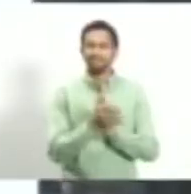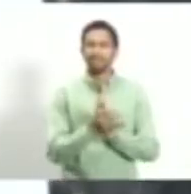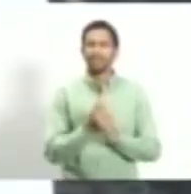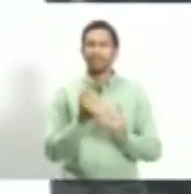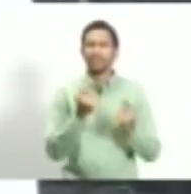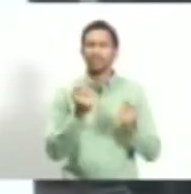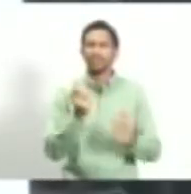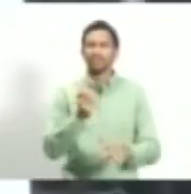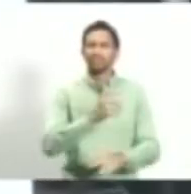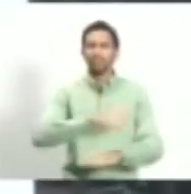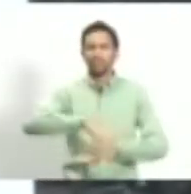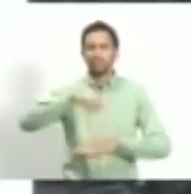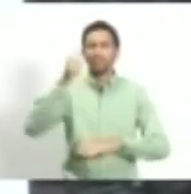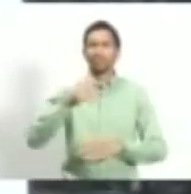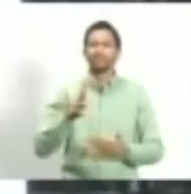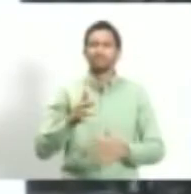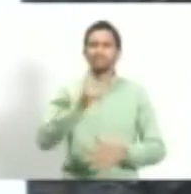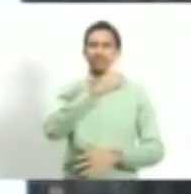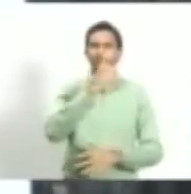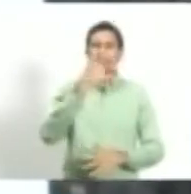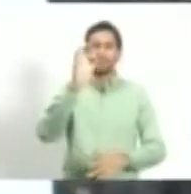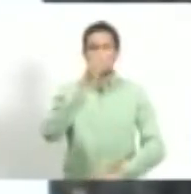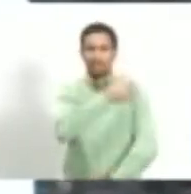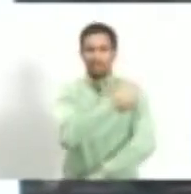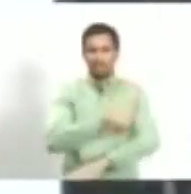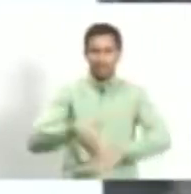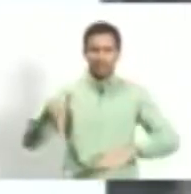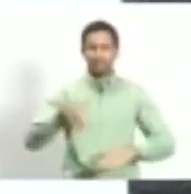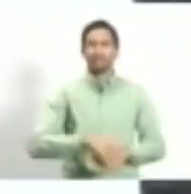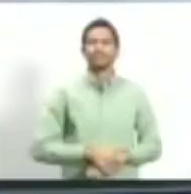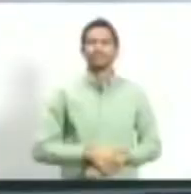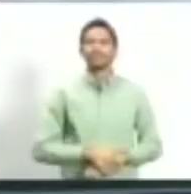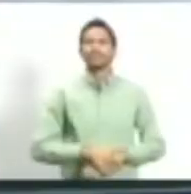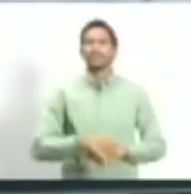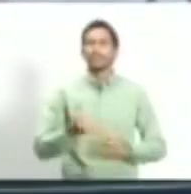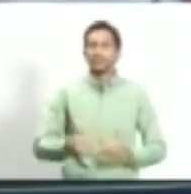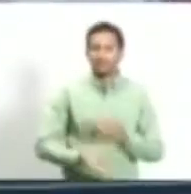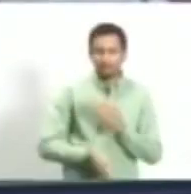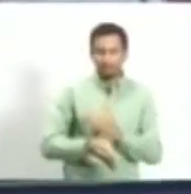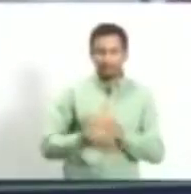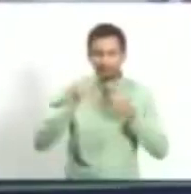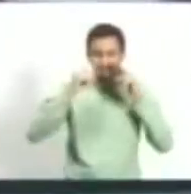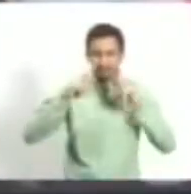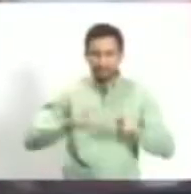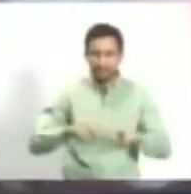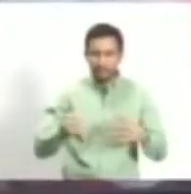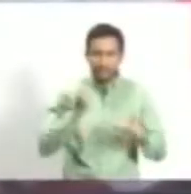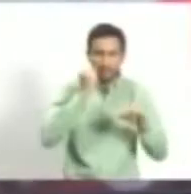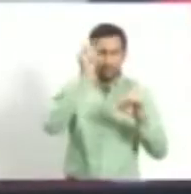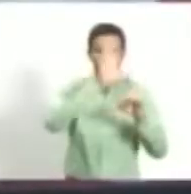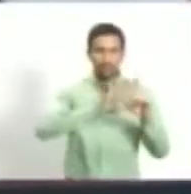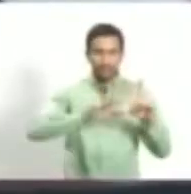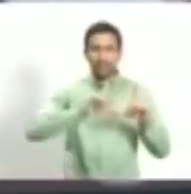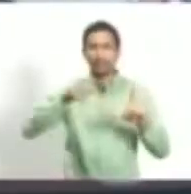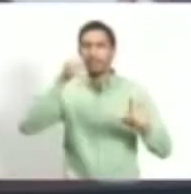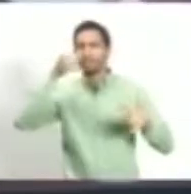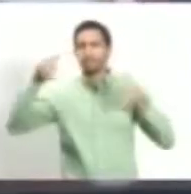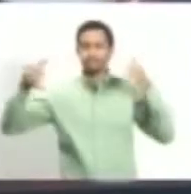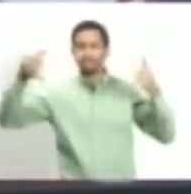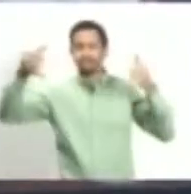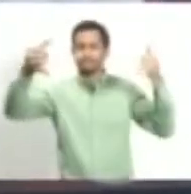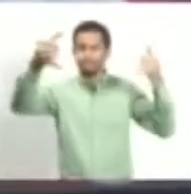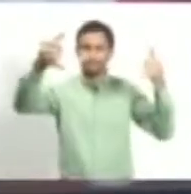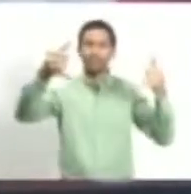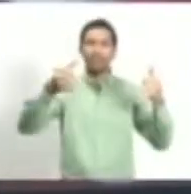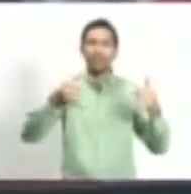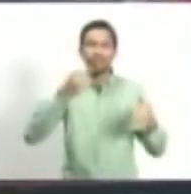robo ascendería a 150 millones de pesos y que trabajan en la verificación de este video y las cámaras de seguridad del sector para